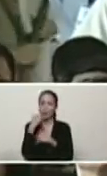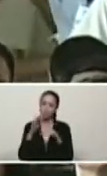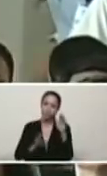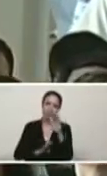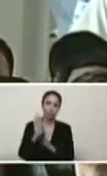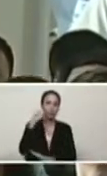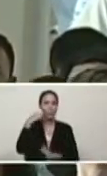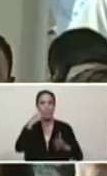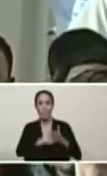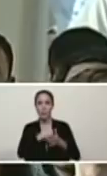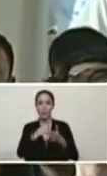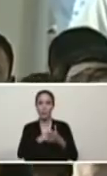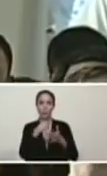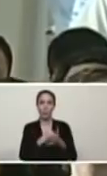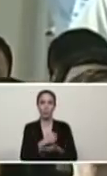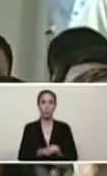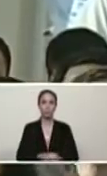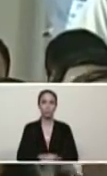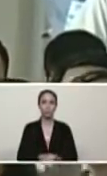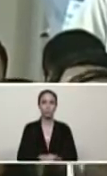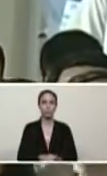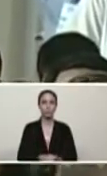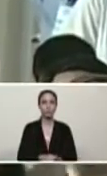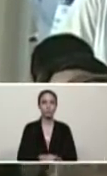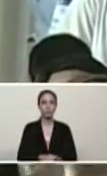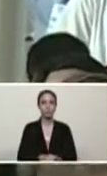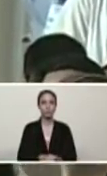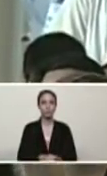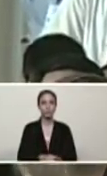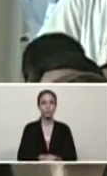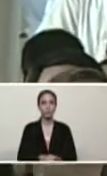lucha. We are coming.